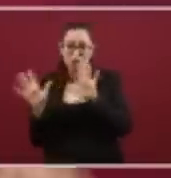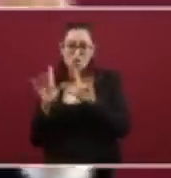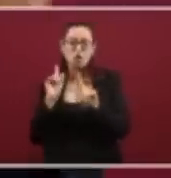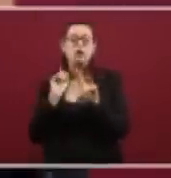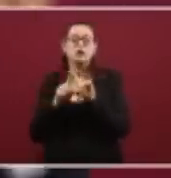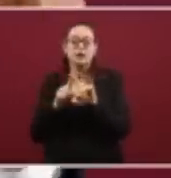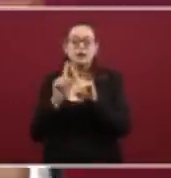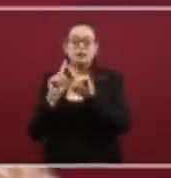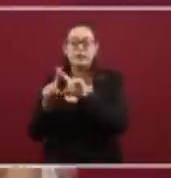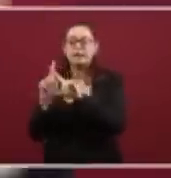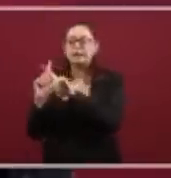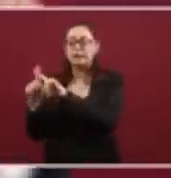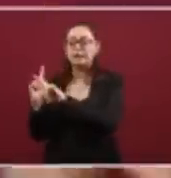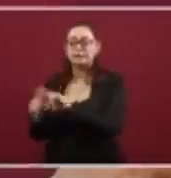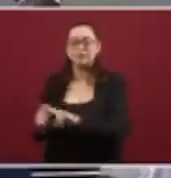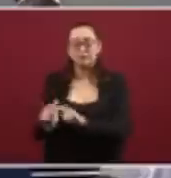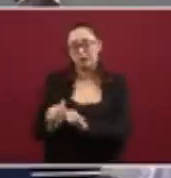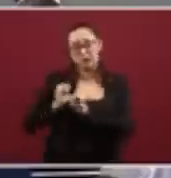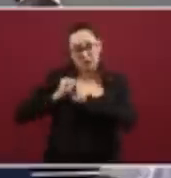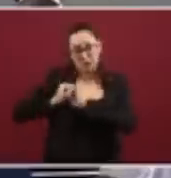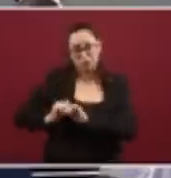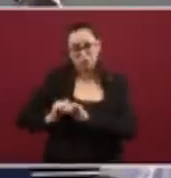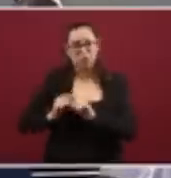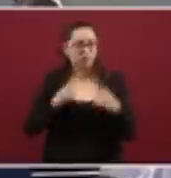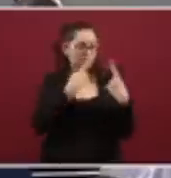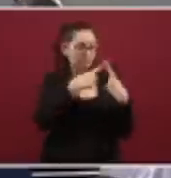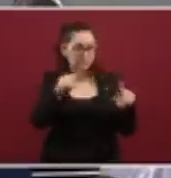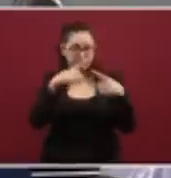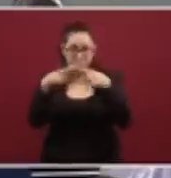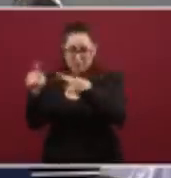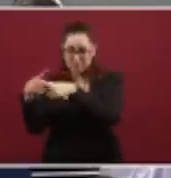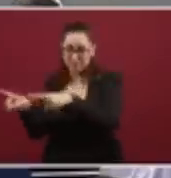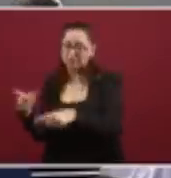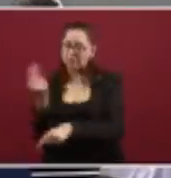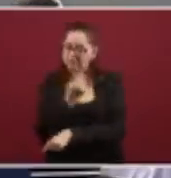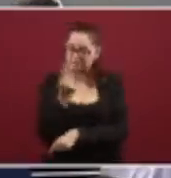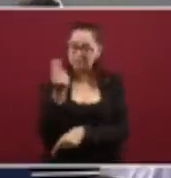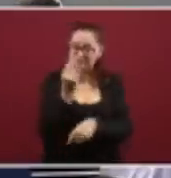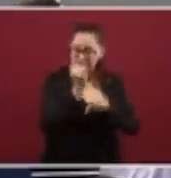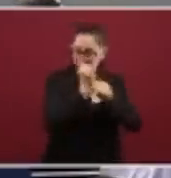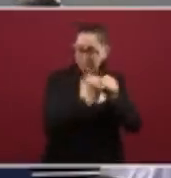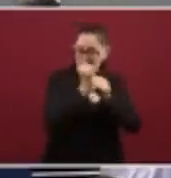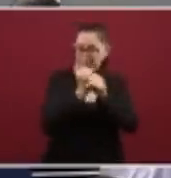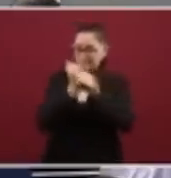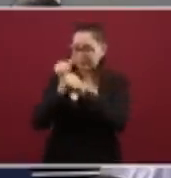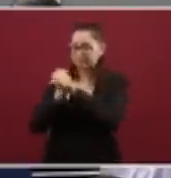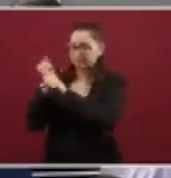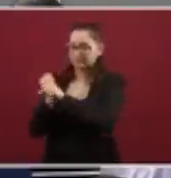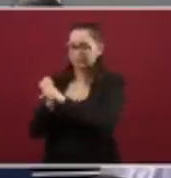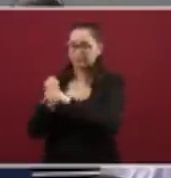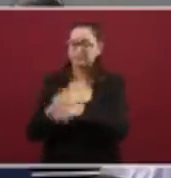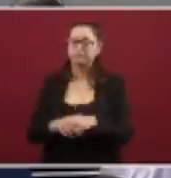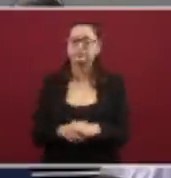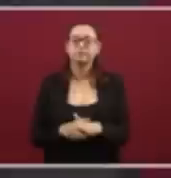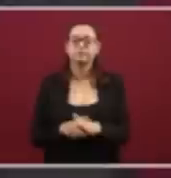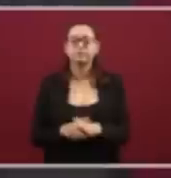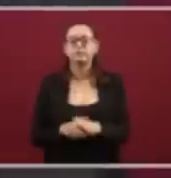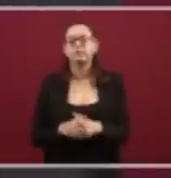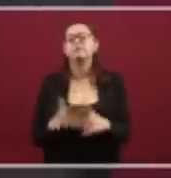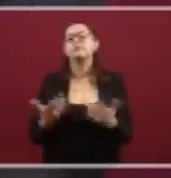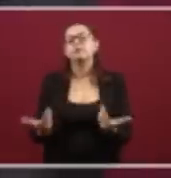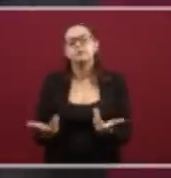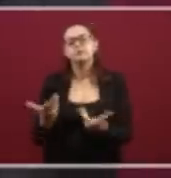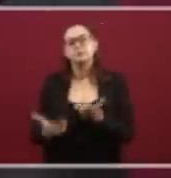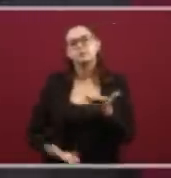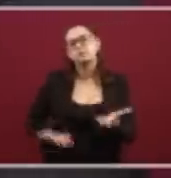de autoridades en distintos órdenes de gobierno en la disposición el planteamiento